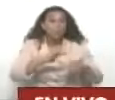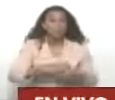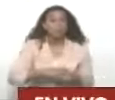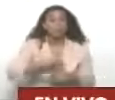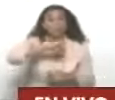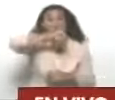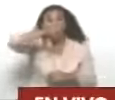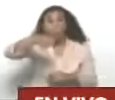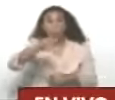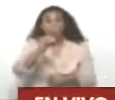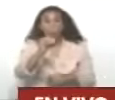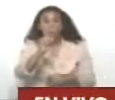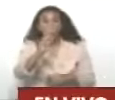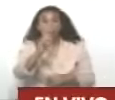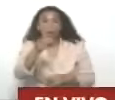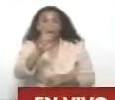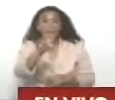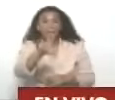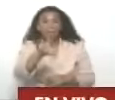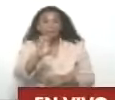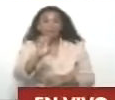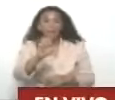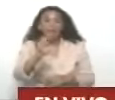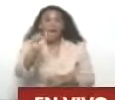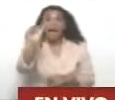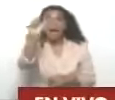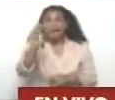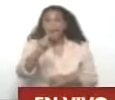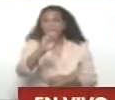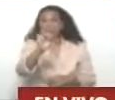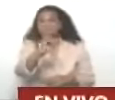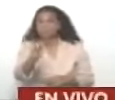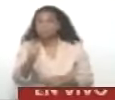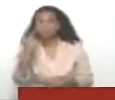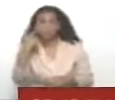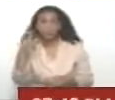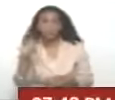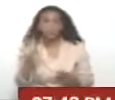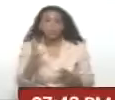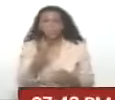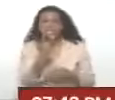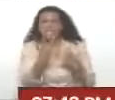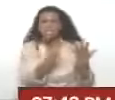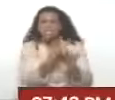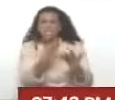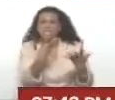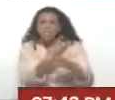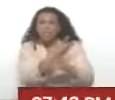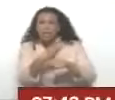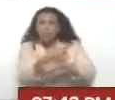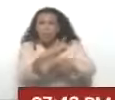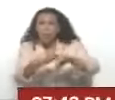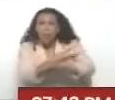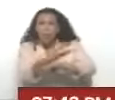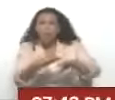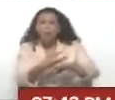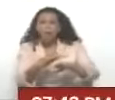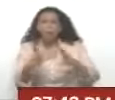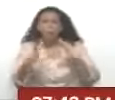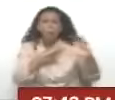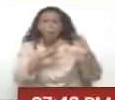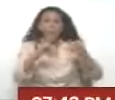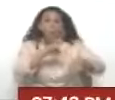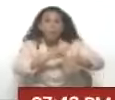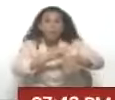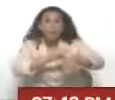Riaza. Él escribió un libro sobre esa conversación donde amanecimos 6, 7 horas allá en el hospital